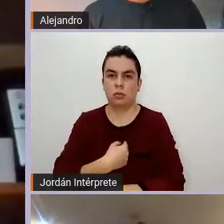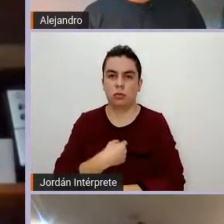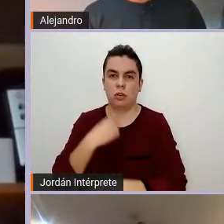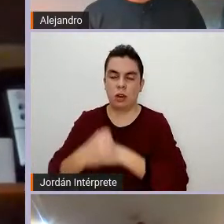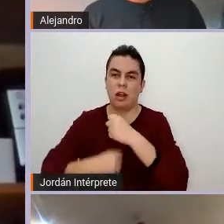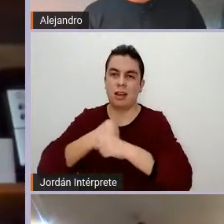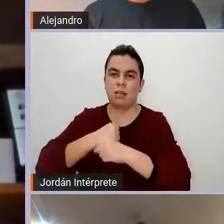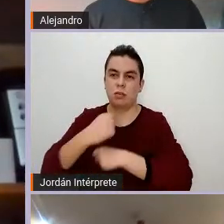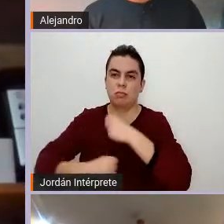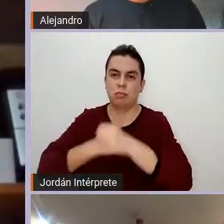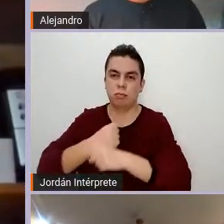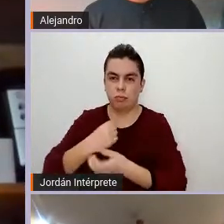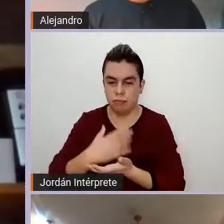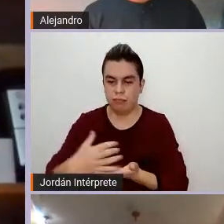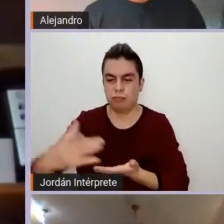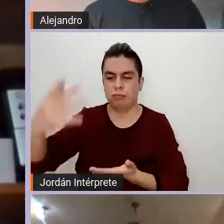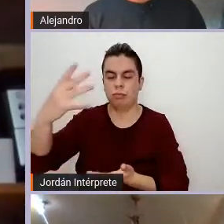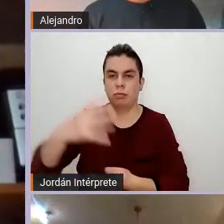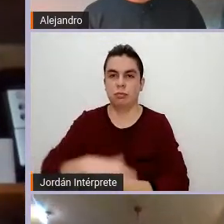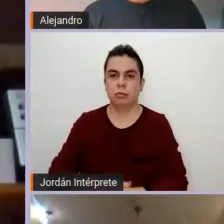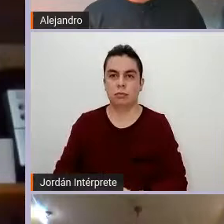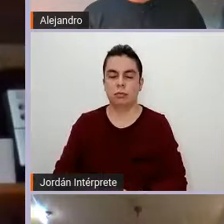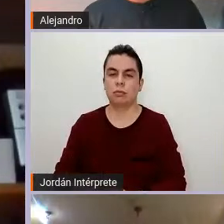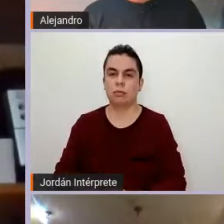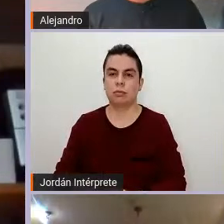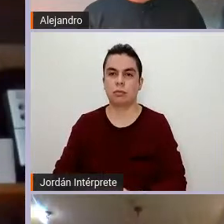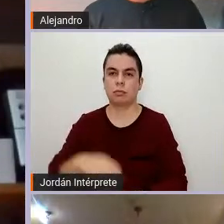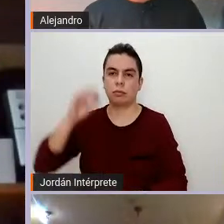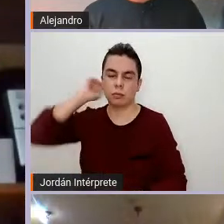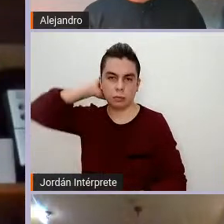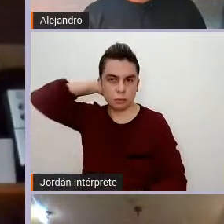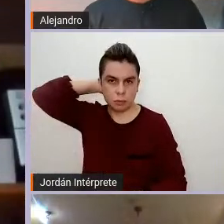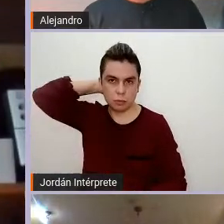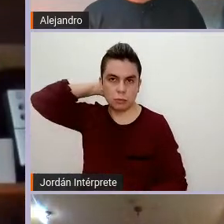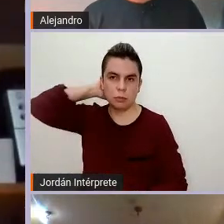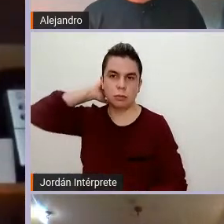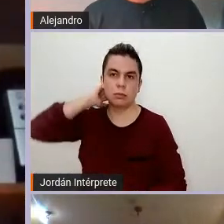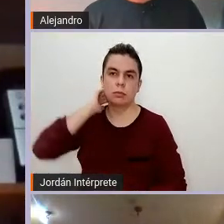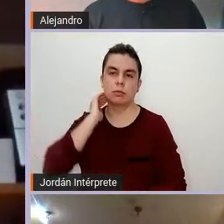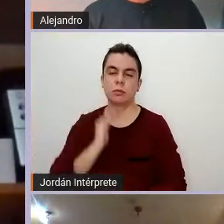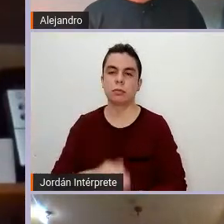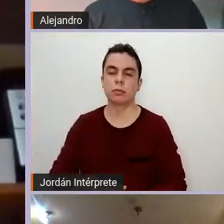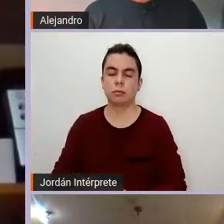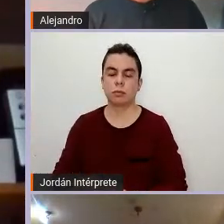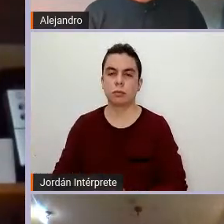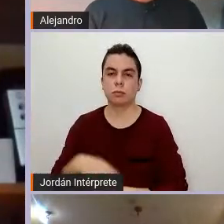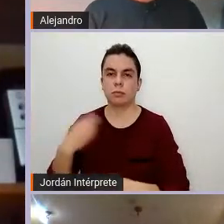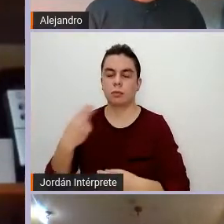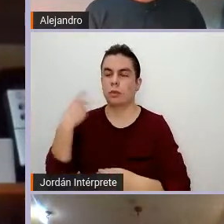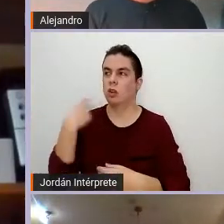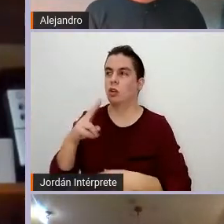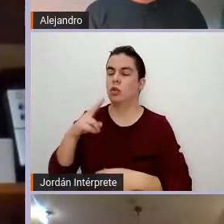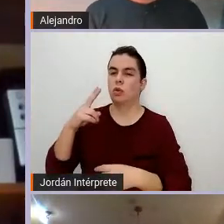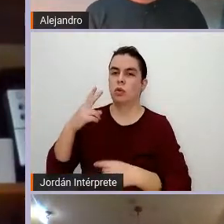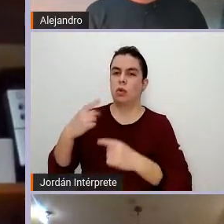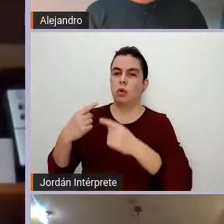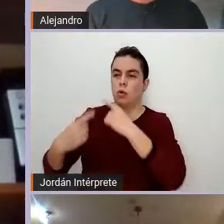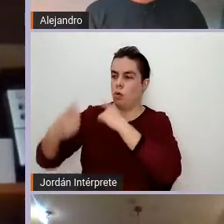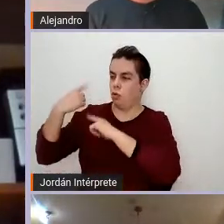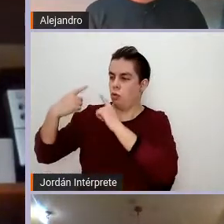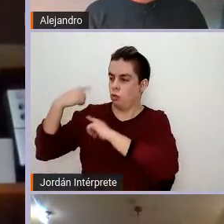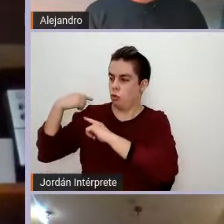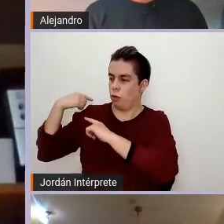legado de Violeta Parra y la construcción de puentes que lo mantengan vivo, vigente y en contacto con la comunidad ha